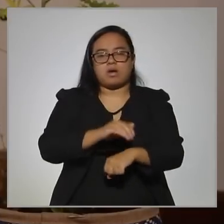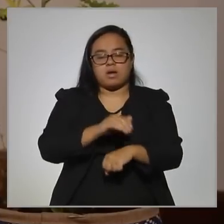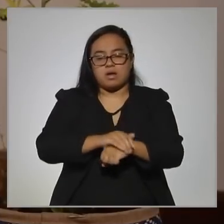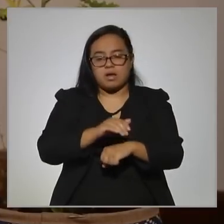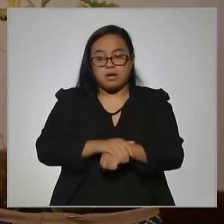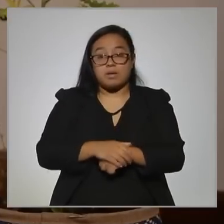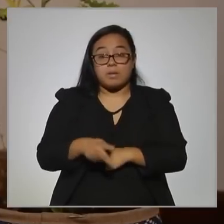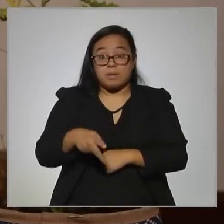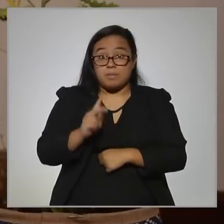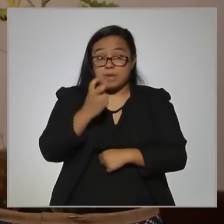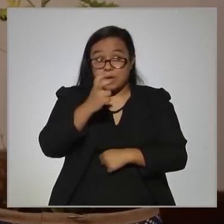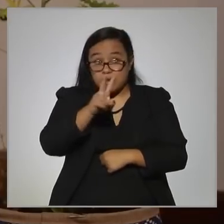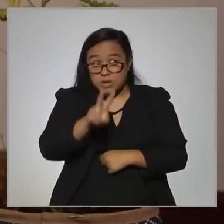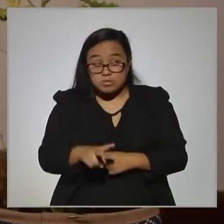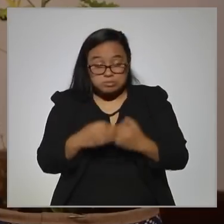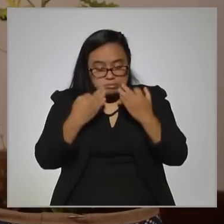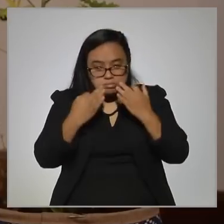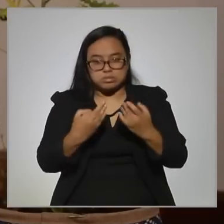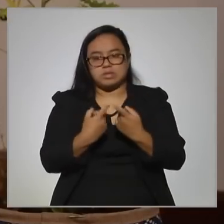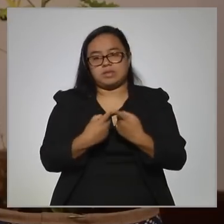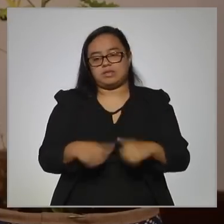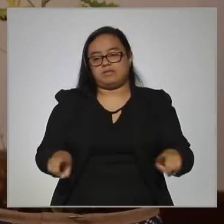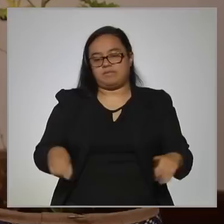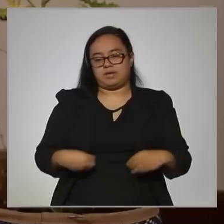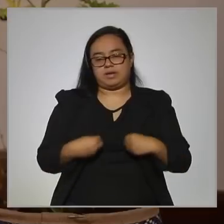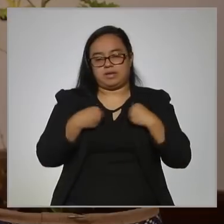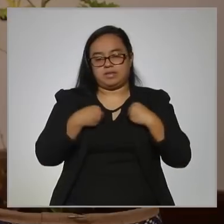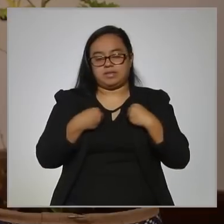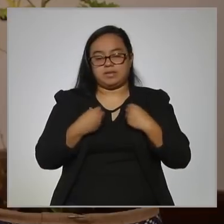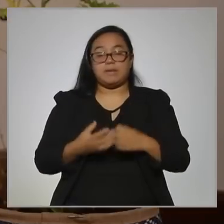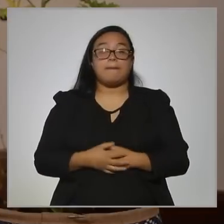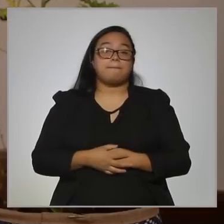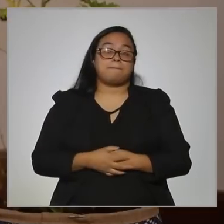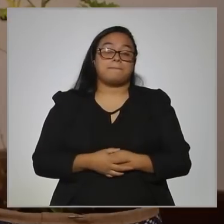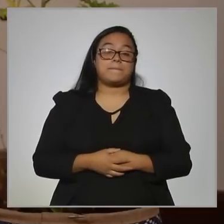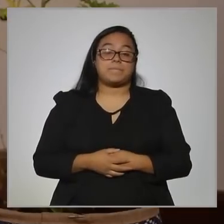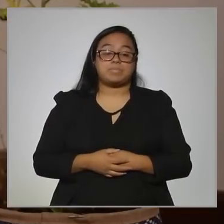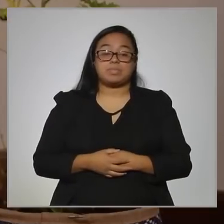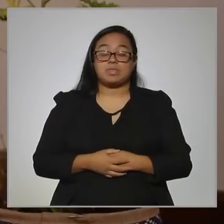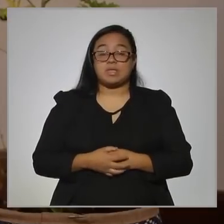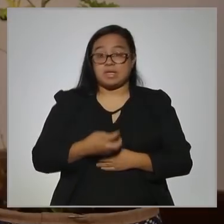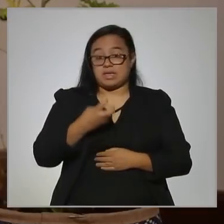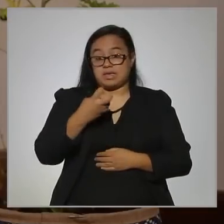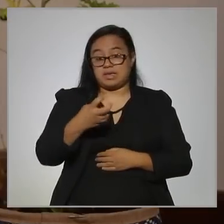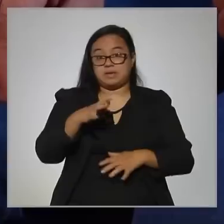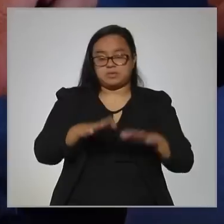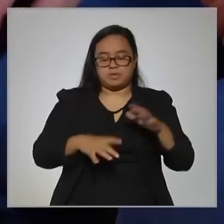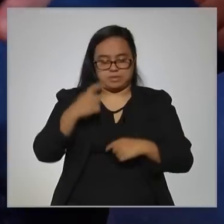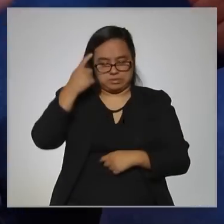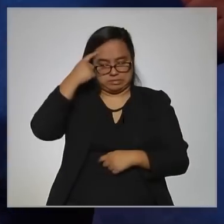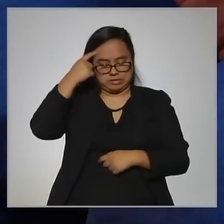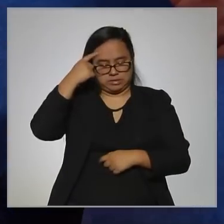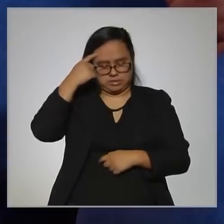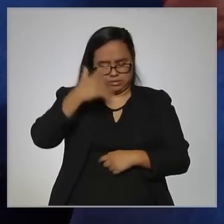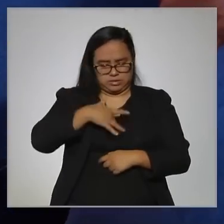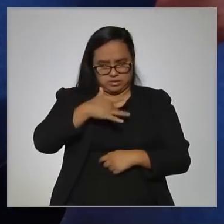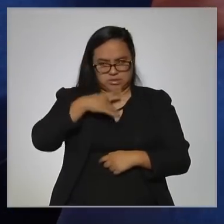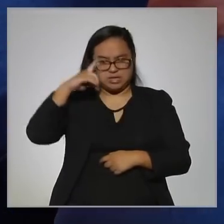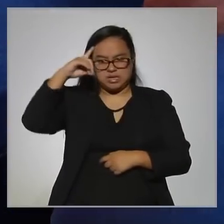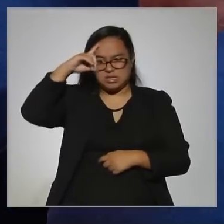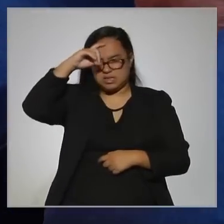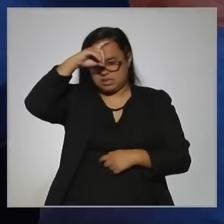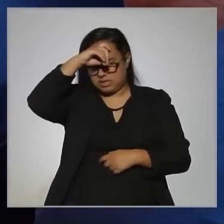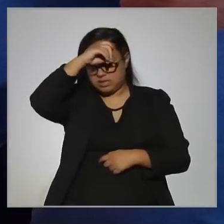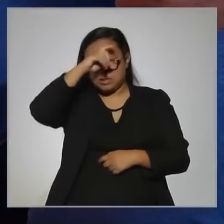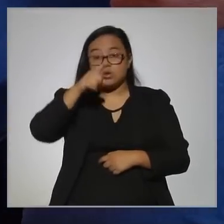la realidad es muy distinta, ¿no? Y eso puede ser muy duro para la mente. No están solas,